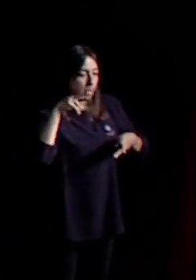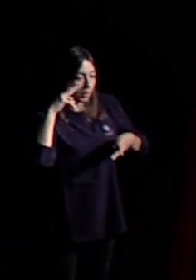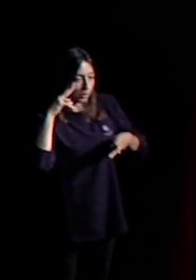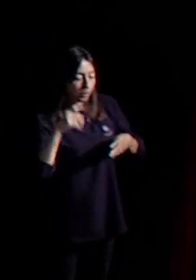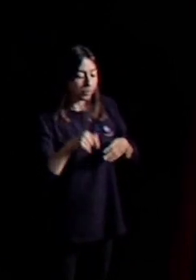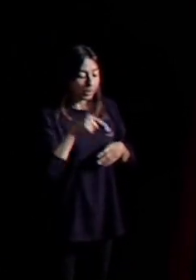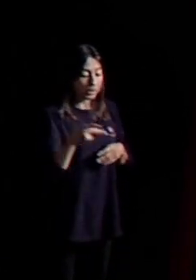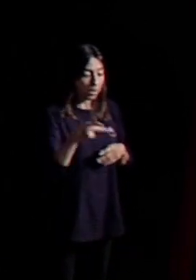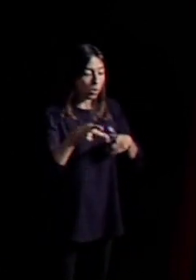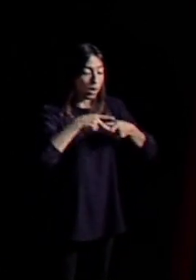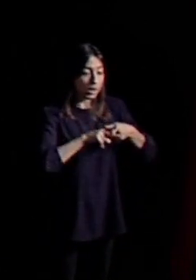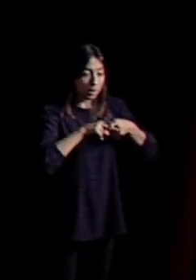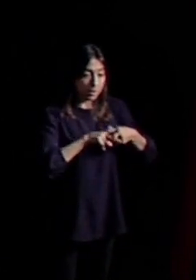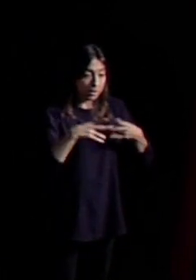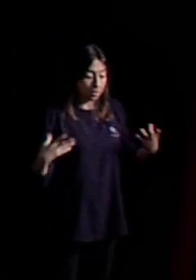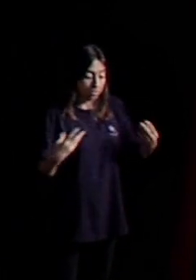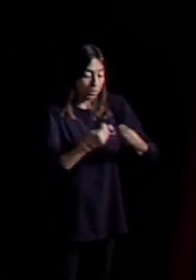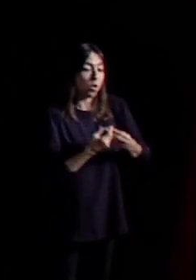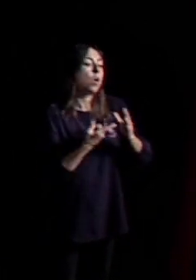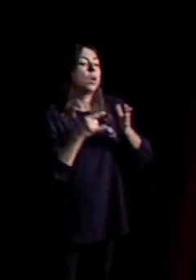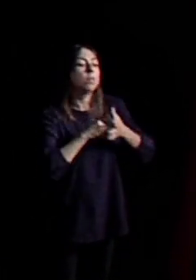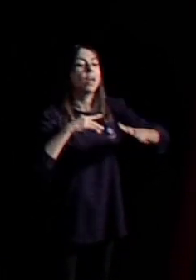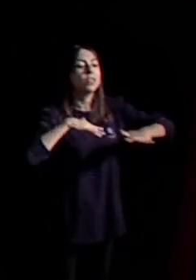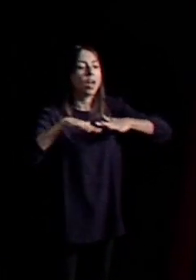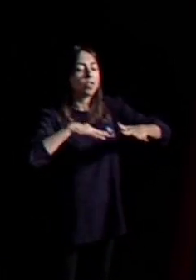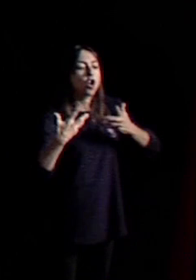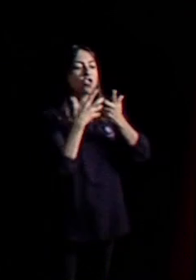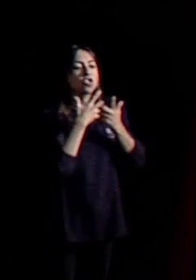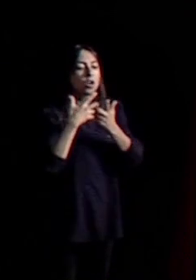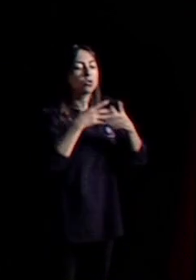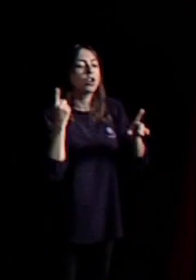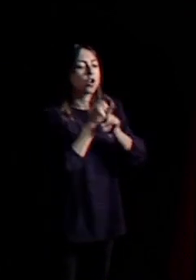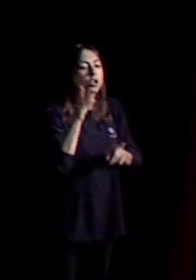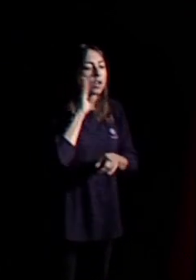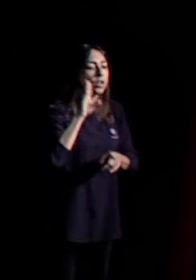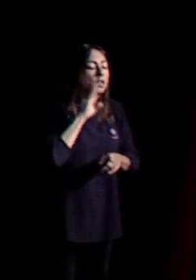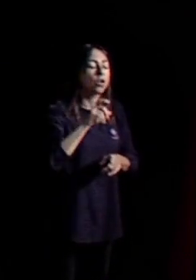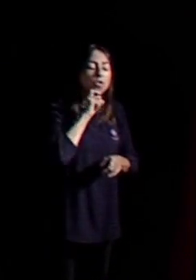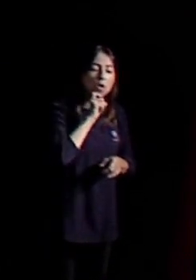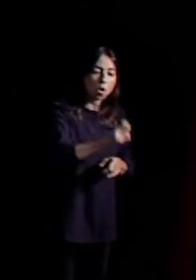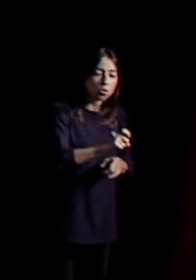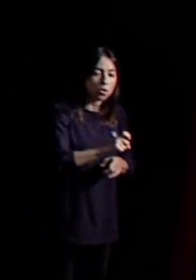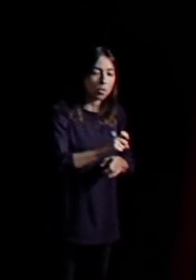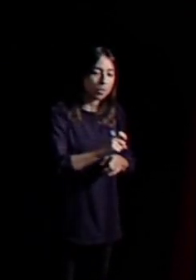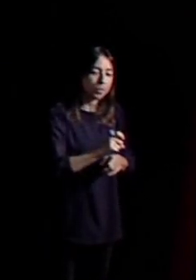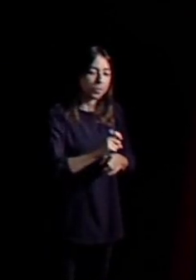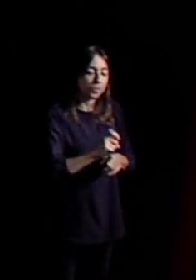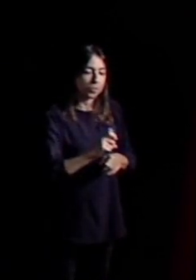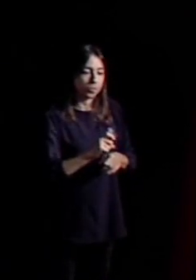Estas dos herramientas, conjugadas con el Plan de Acción de Lucha contra los Delitos del Odio y